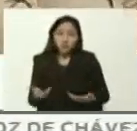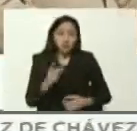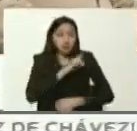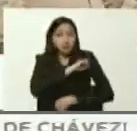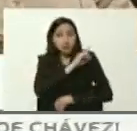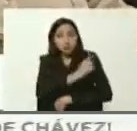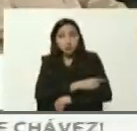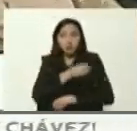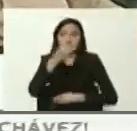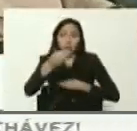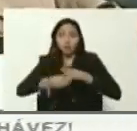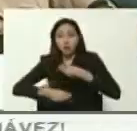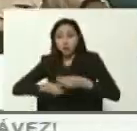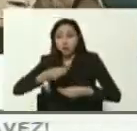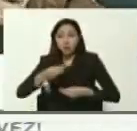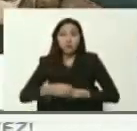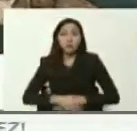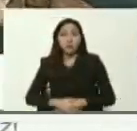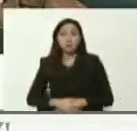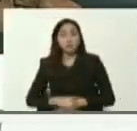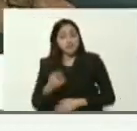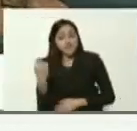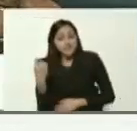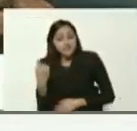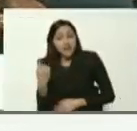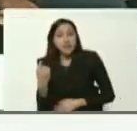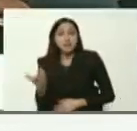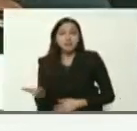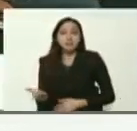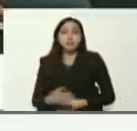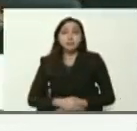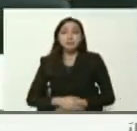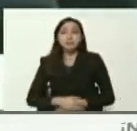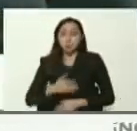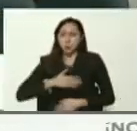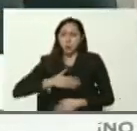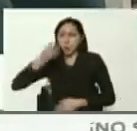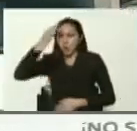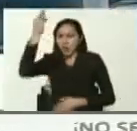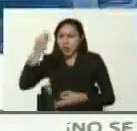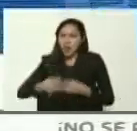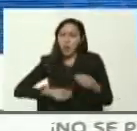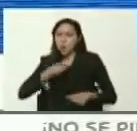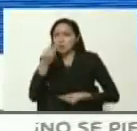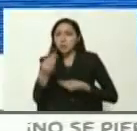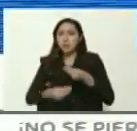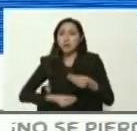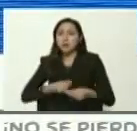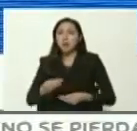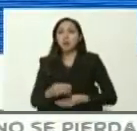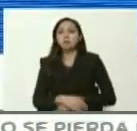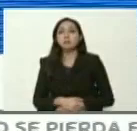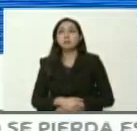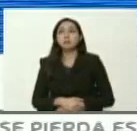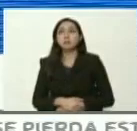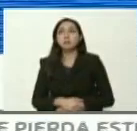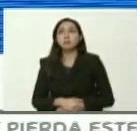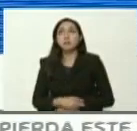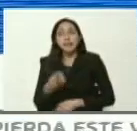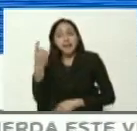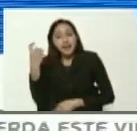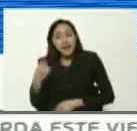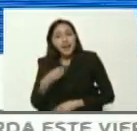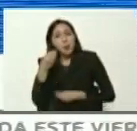energías, hace falta uno creer en lo que hace, hace falta